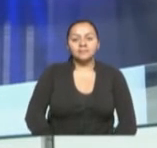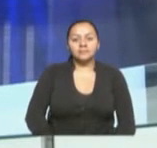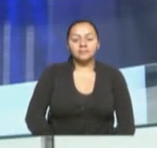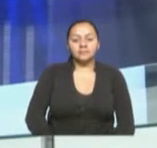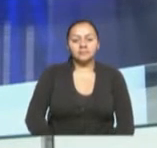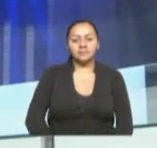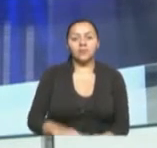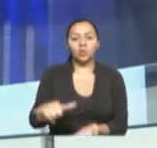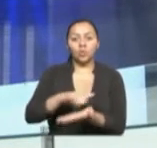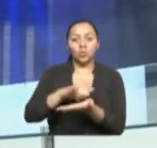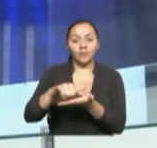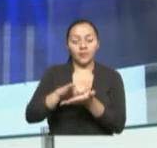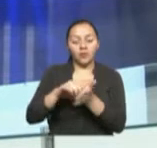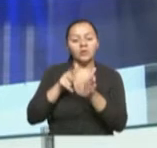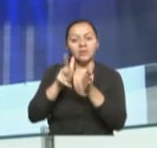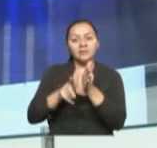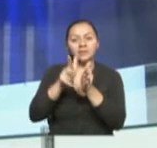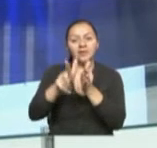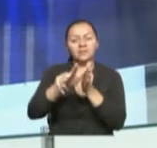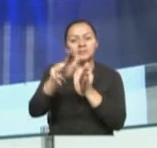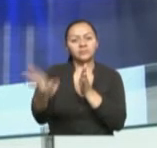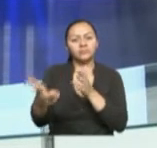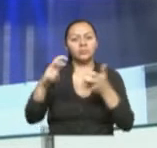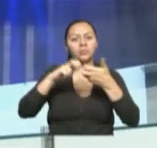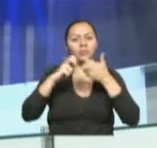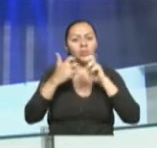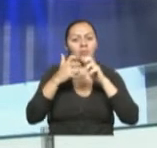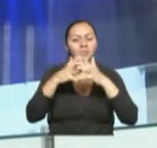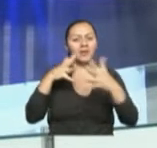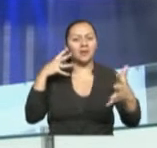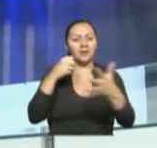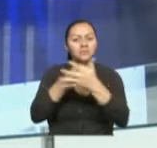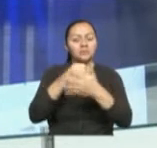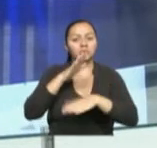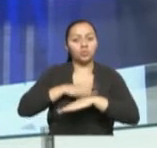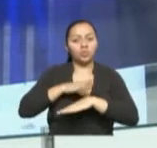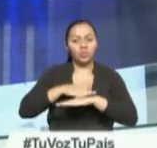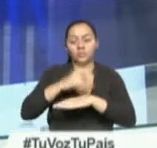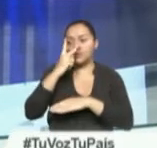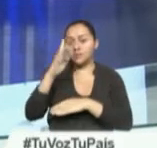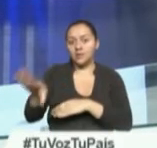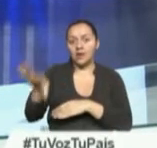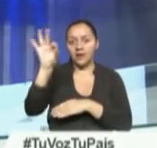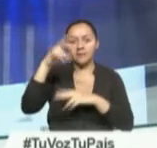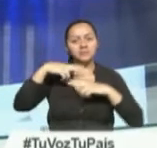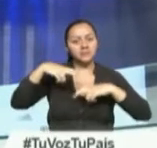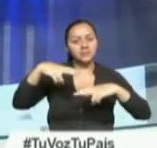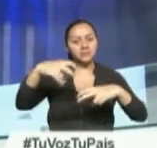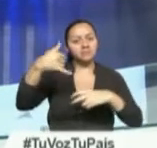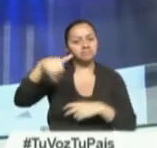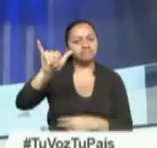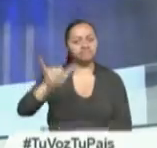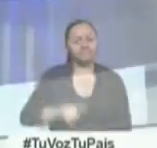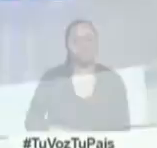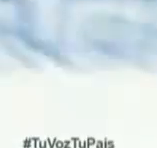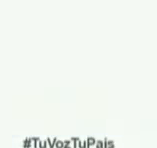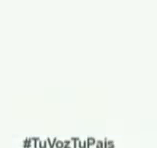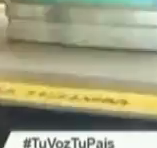En Nueva York, un tren salió de sus rieles y causó un severo accidente. El caso sigue en investigación.